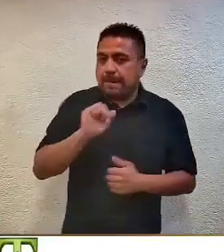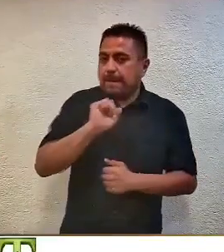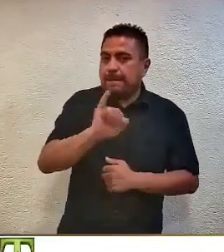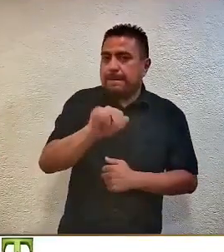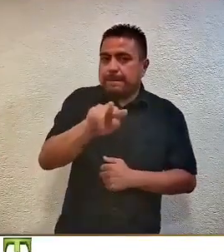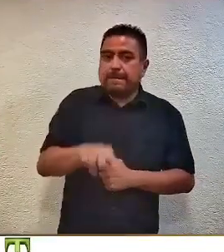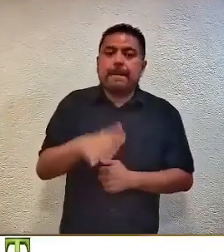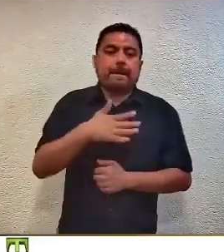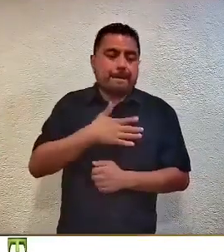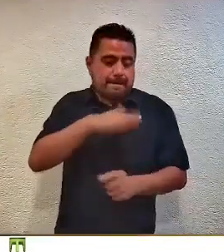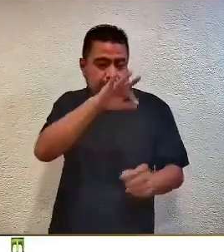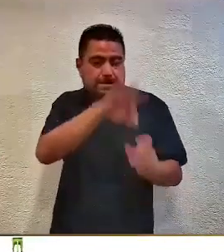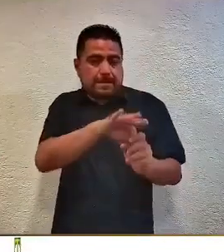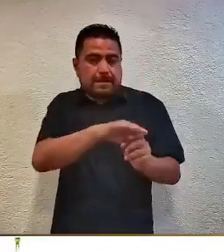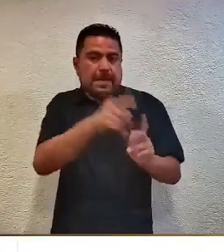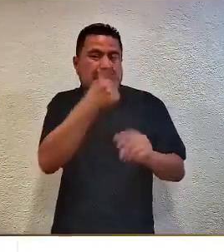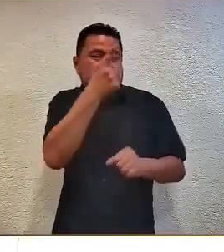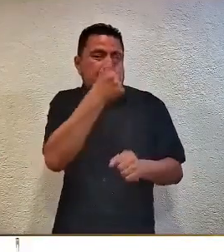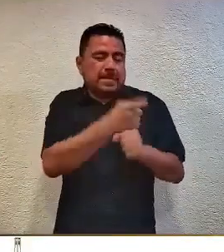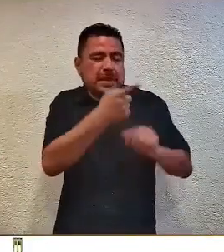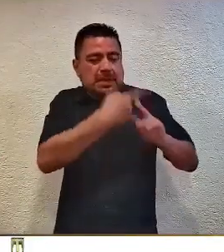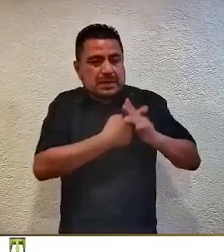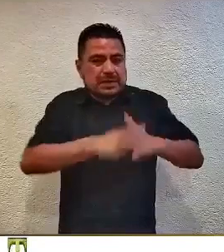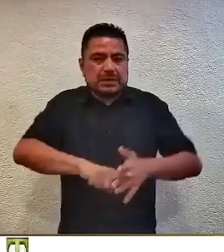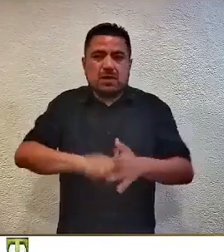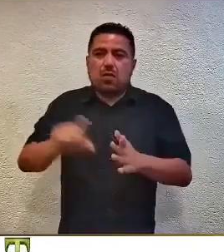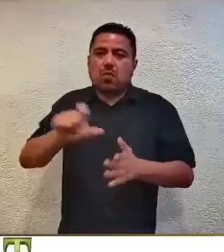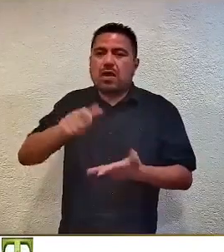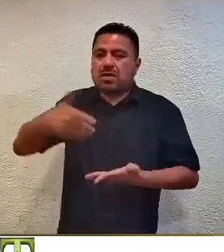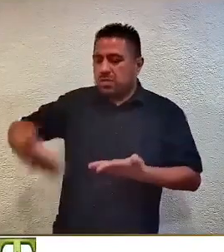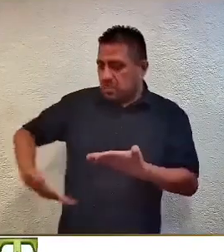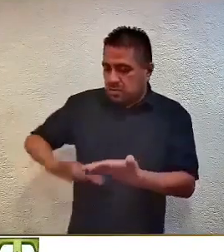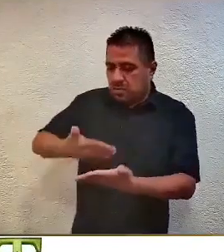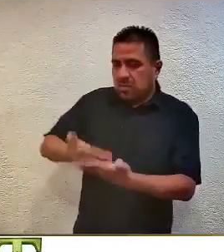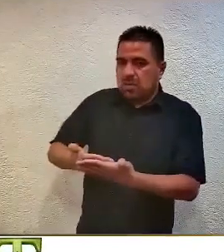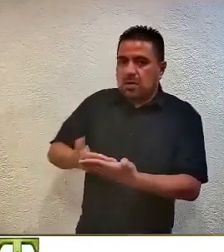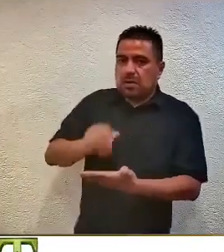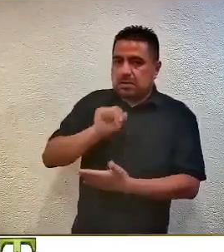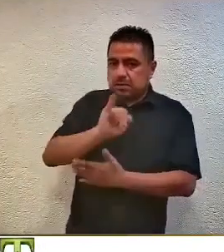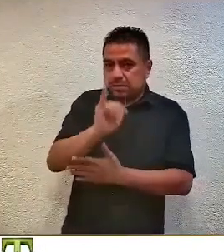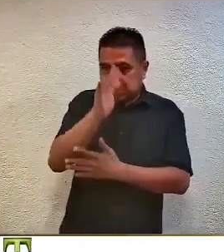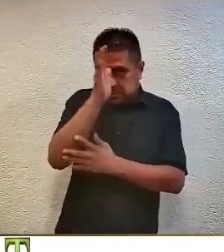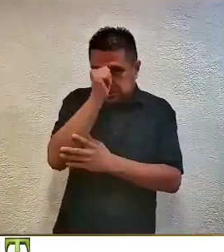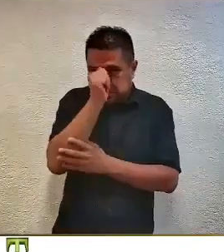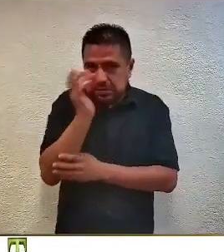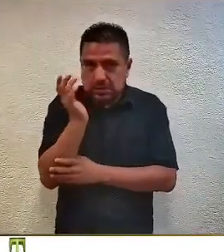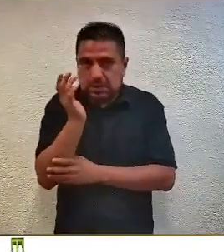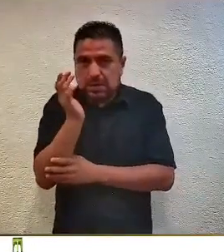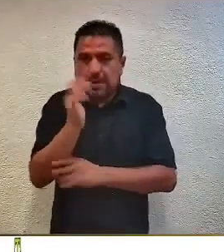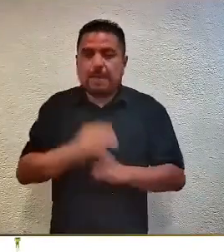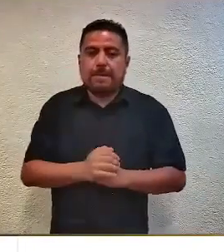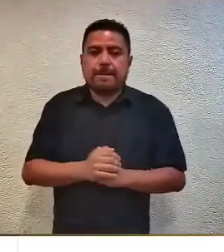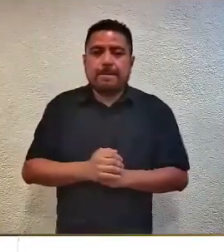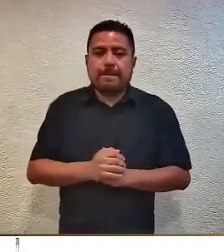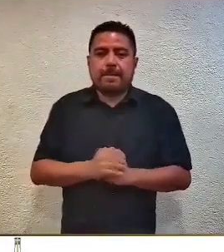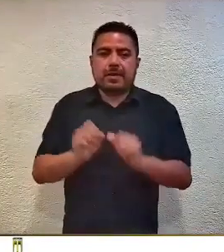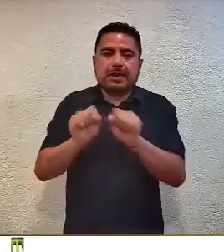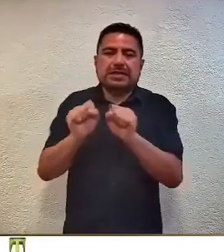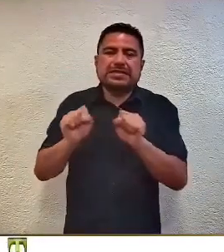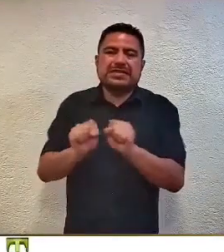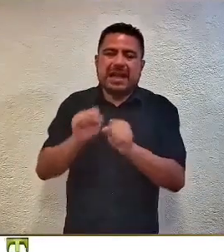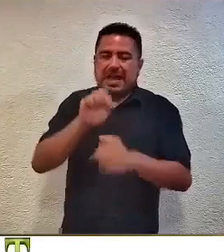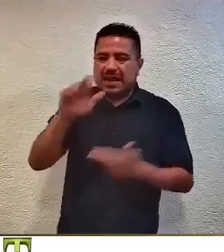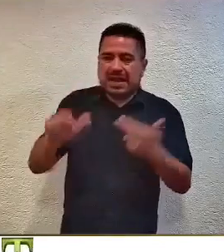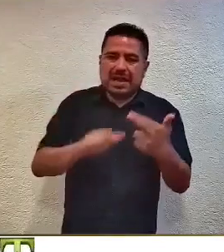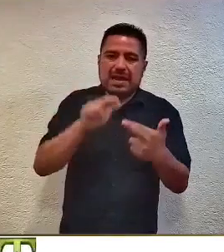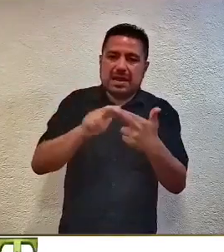yo voté en un primer momento cuando nos los presentaron a favor. Sala regional